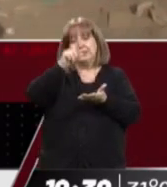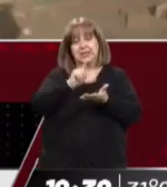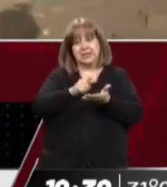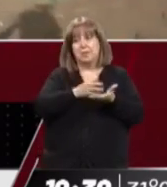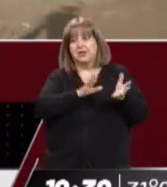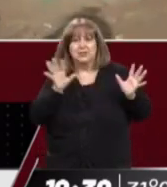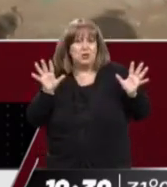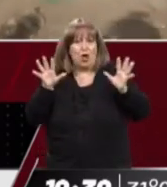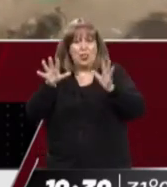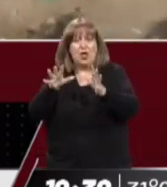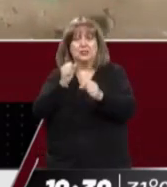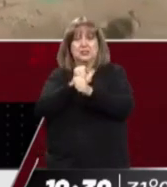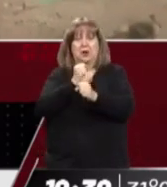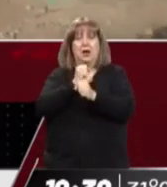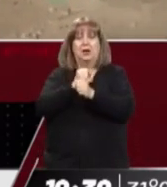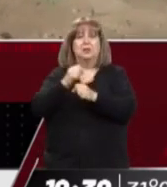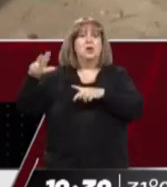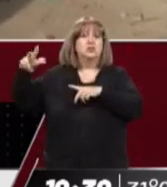están trabajando